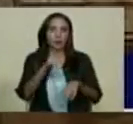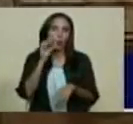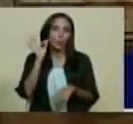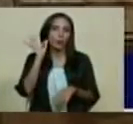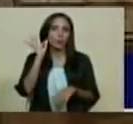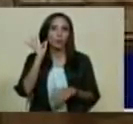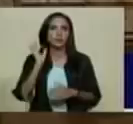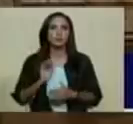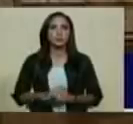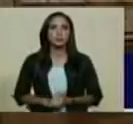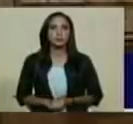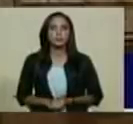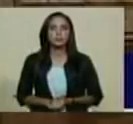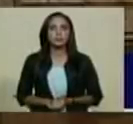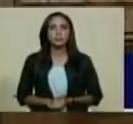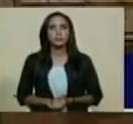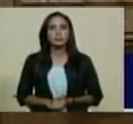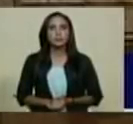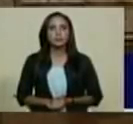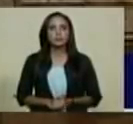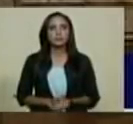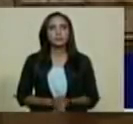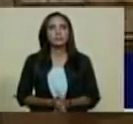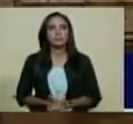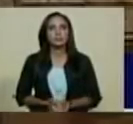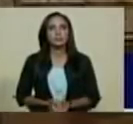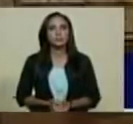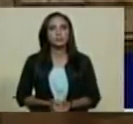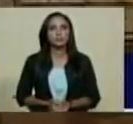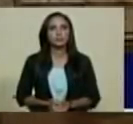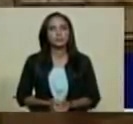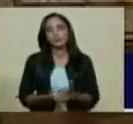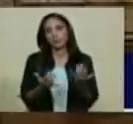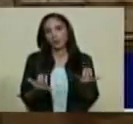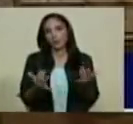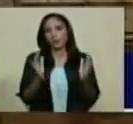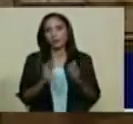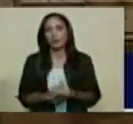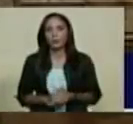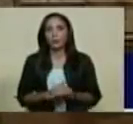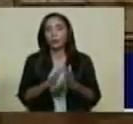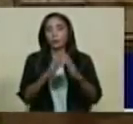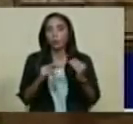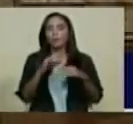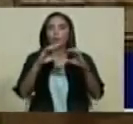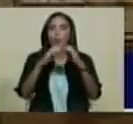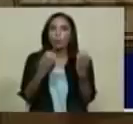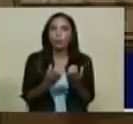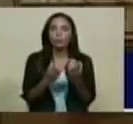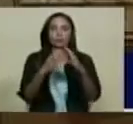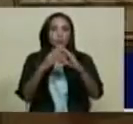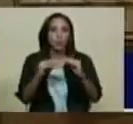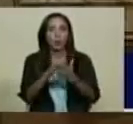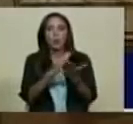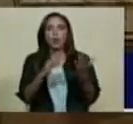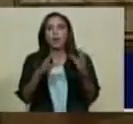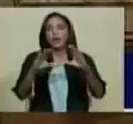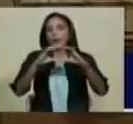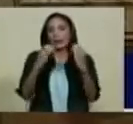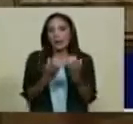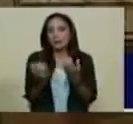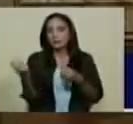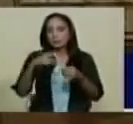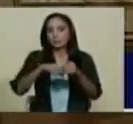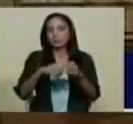niñas y jóvenes, que ahora van a estar, bueno, recibiendo sus cursos escolares, incorporados al